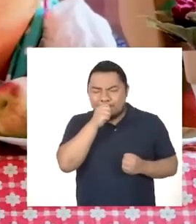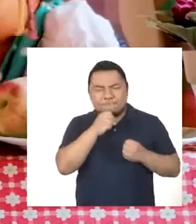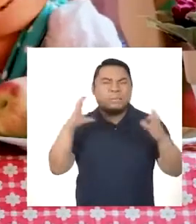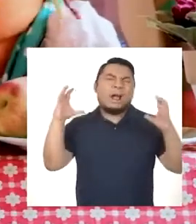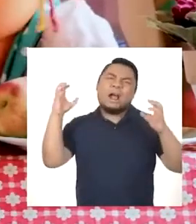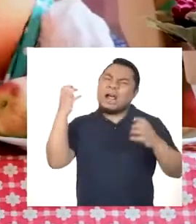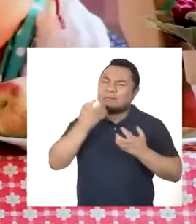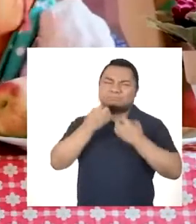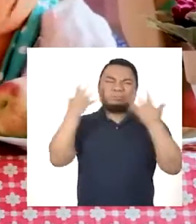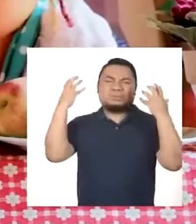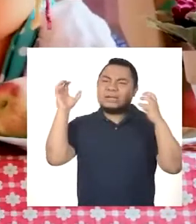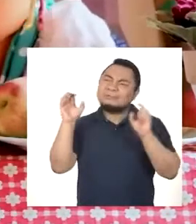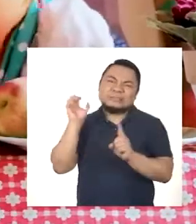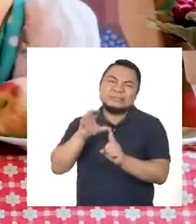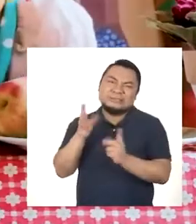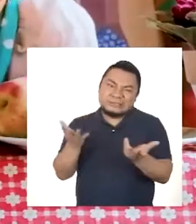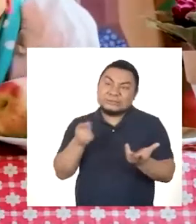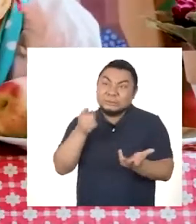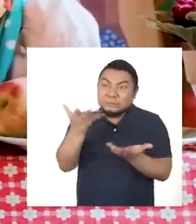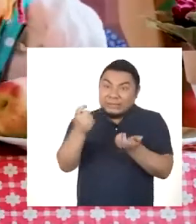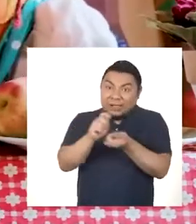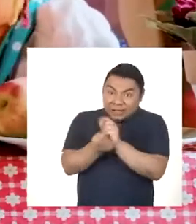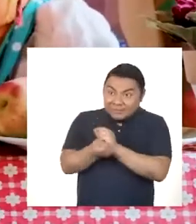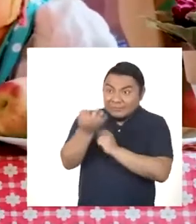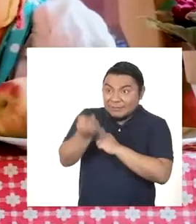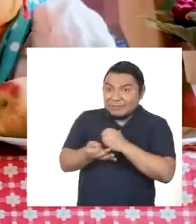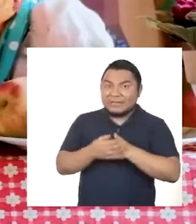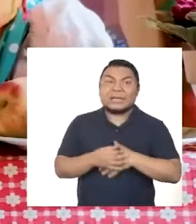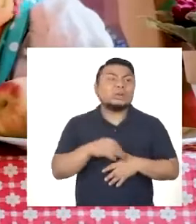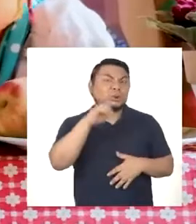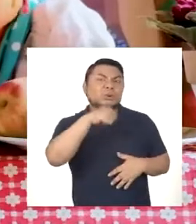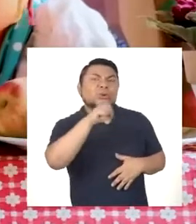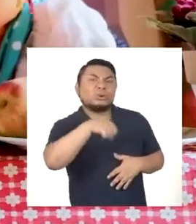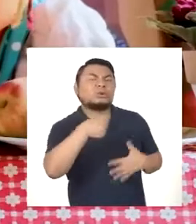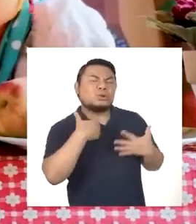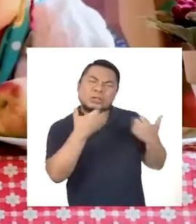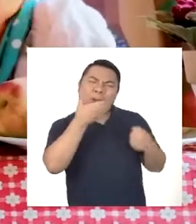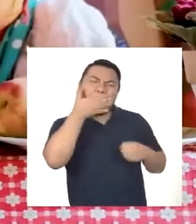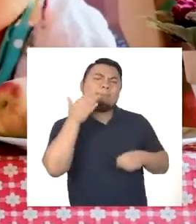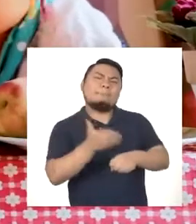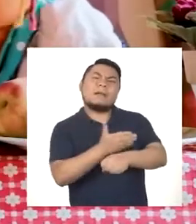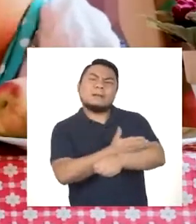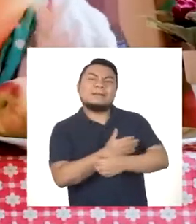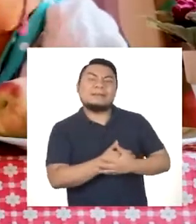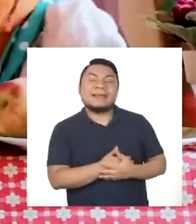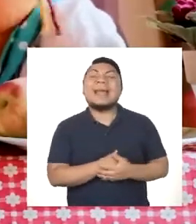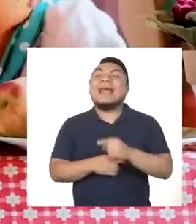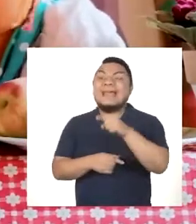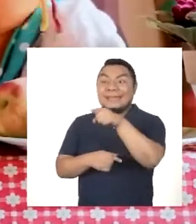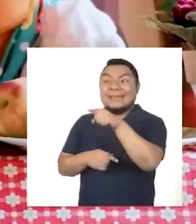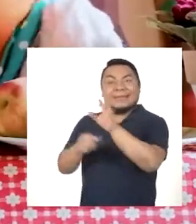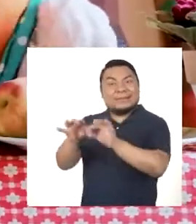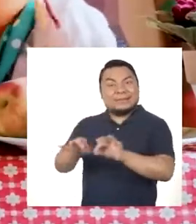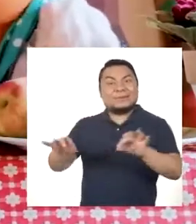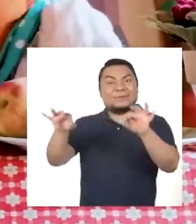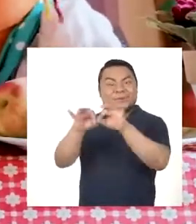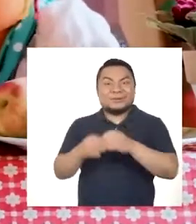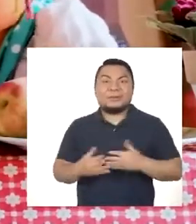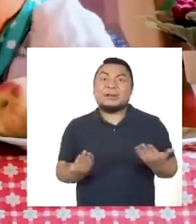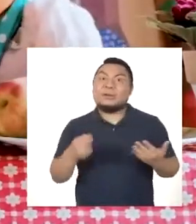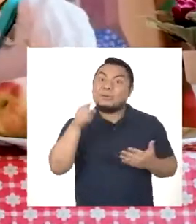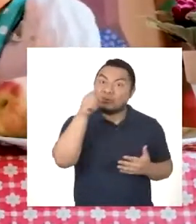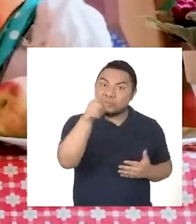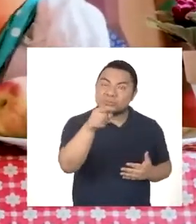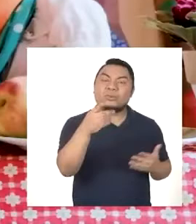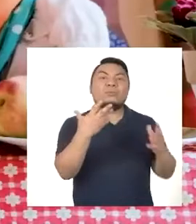y quieres hacer algo al respecto, ¿cierto? Sí, claro, quiero mejorar. Eso es lo importante. Como